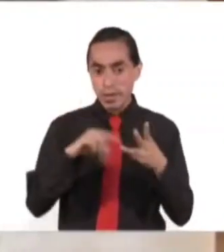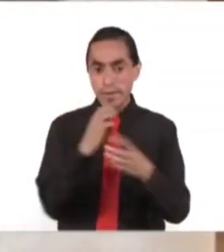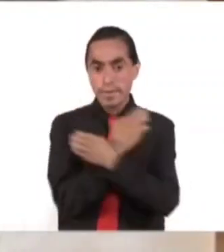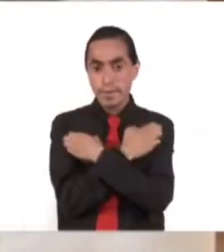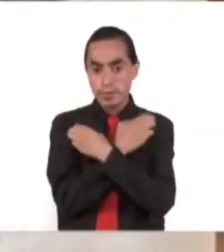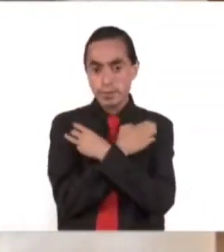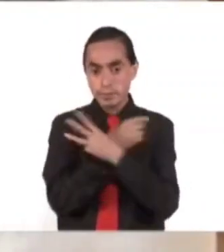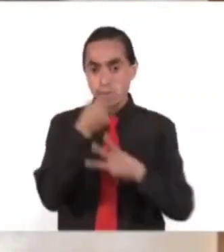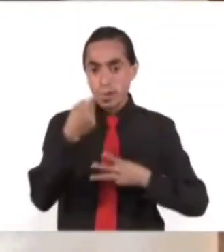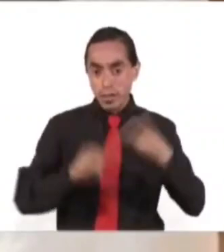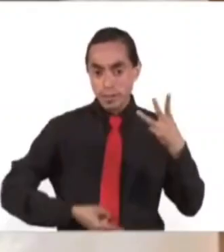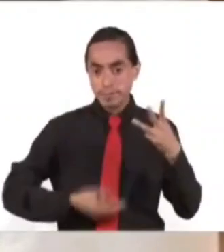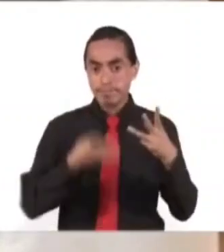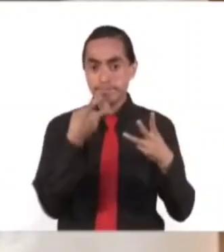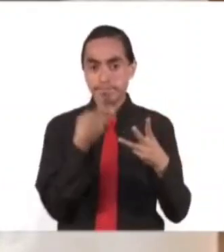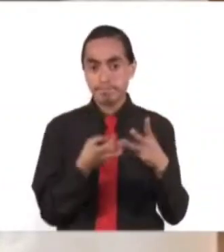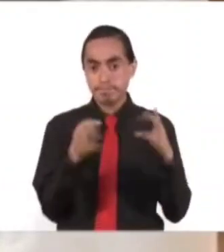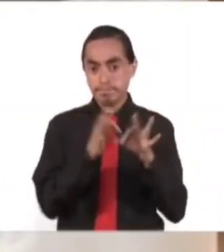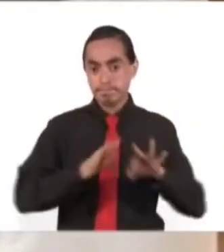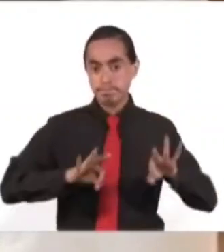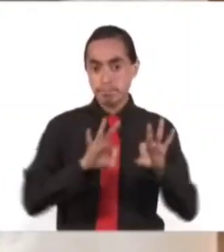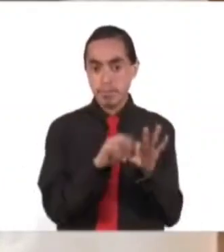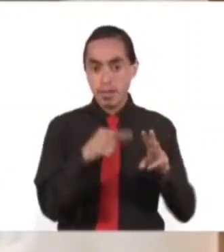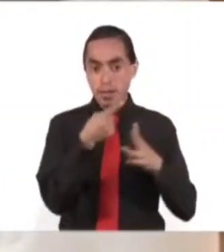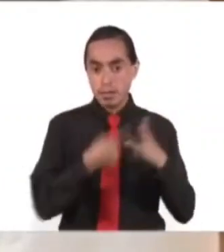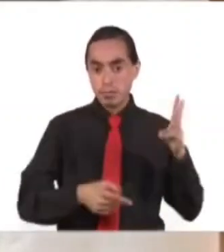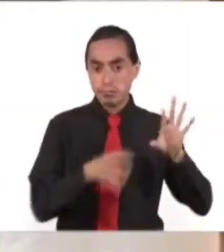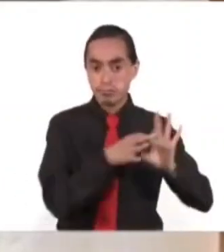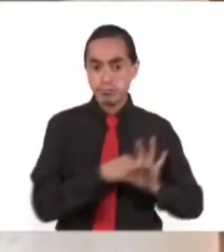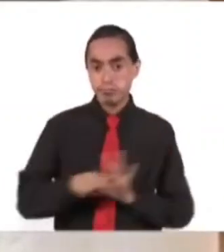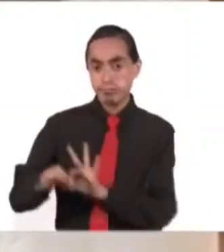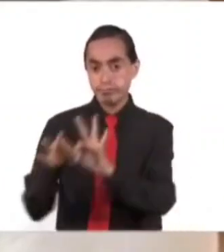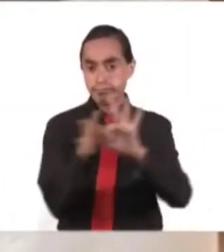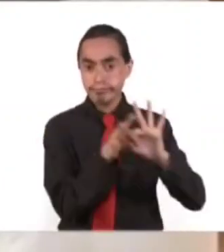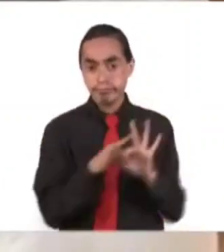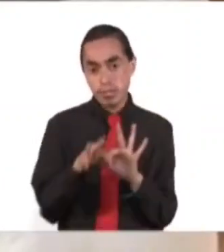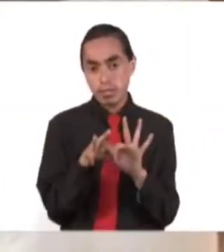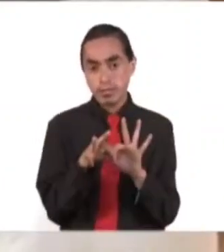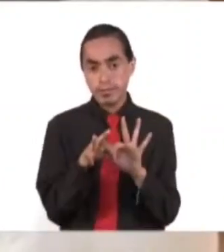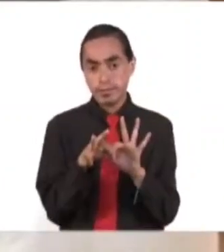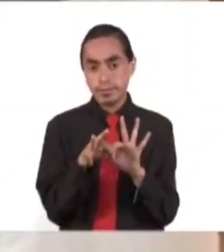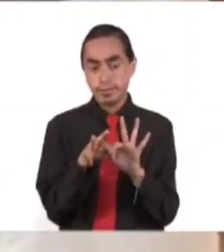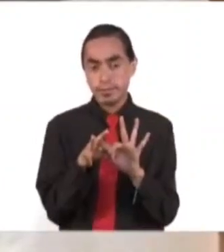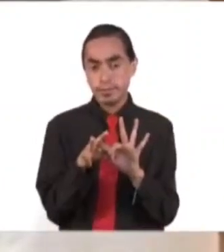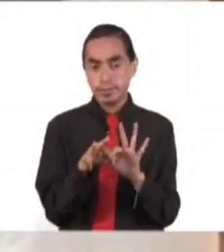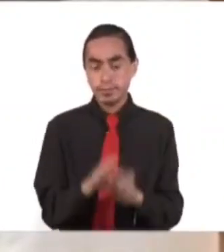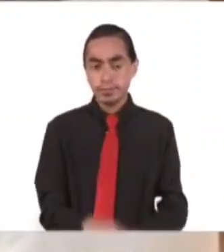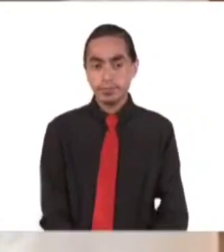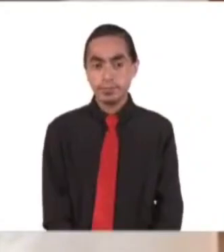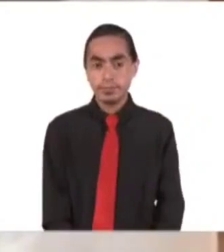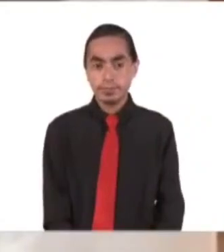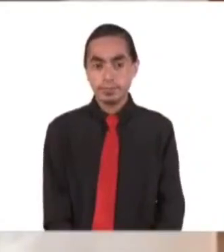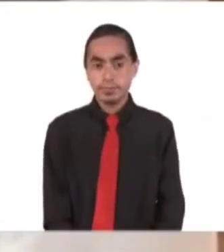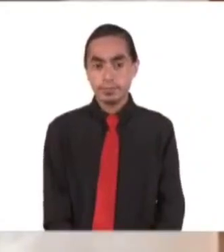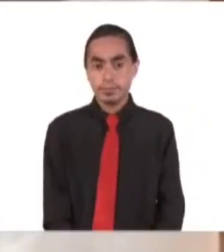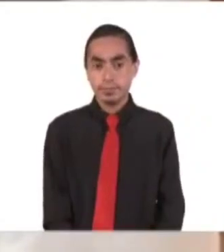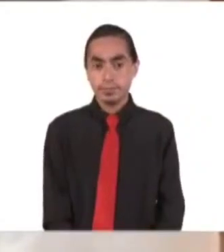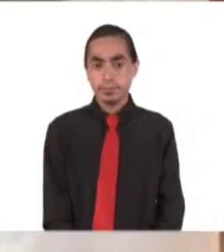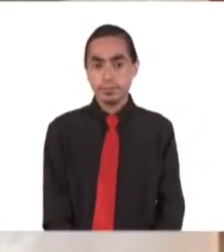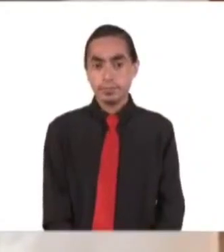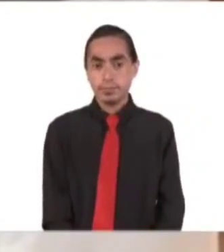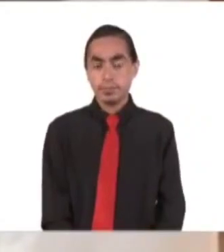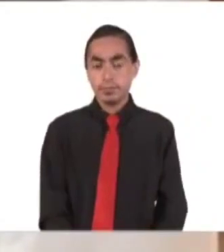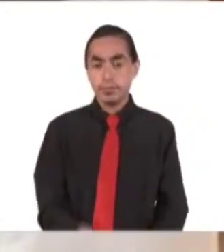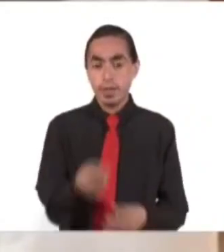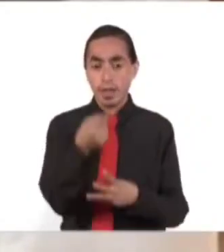se encuentran implicadas en una relación simbiótica, no pudiendo suponerse el crecimiento